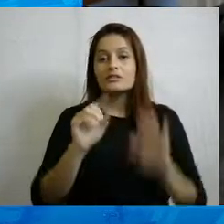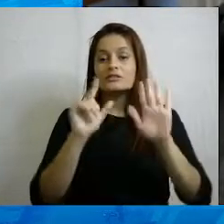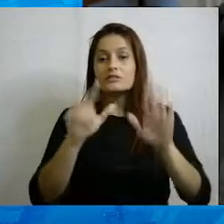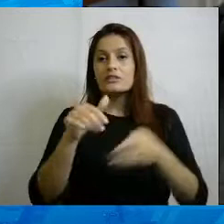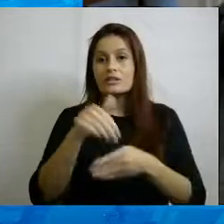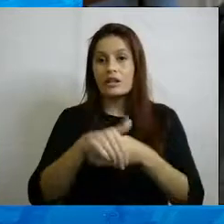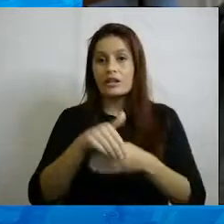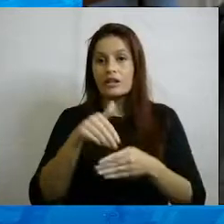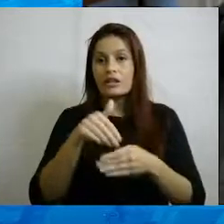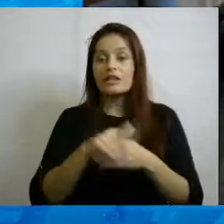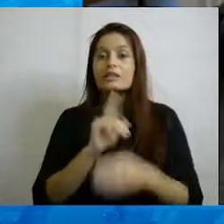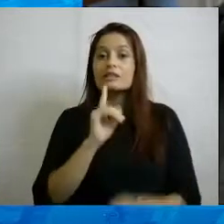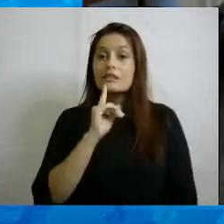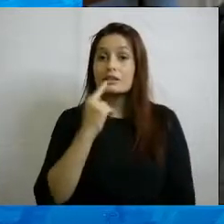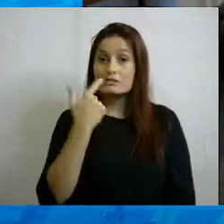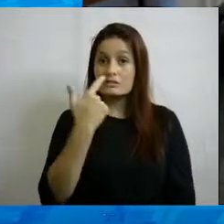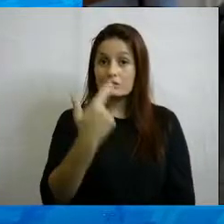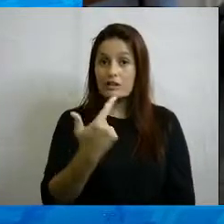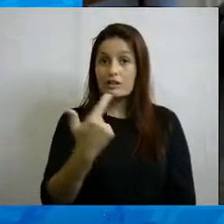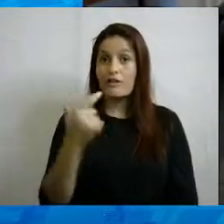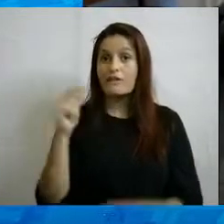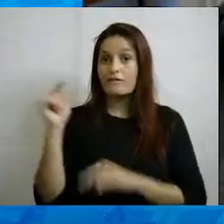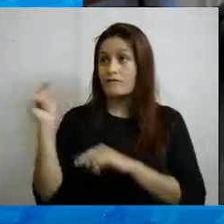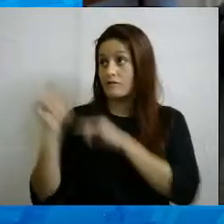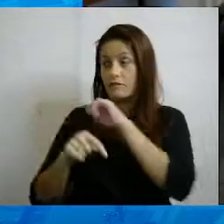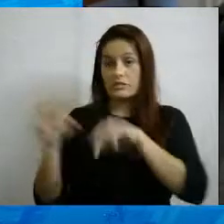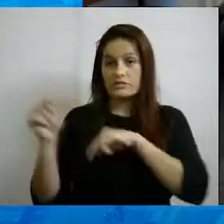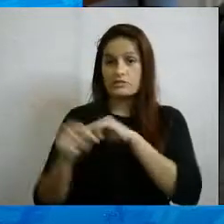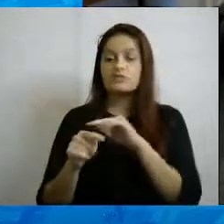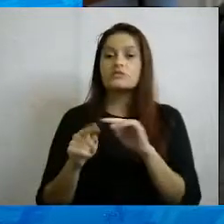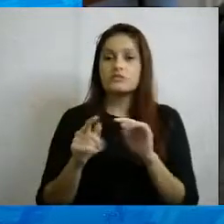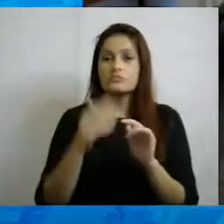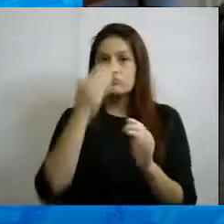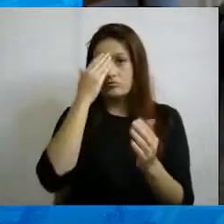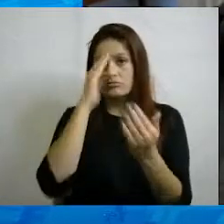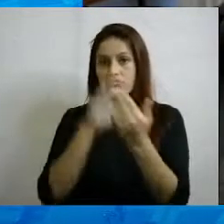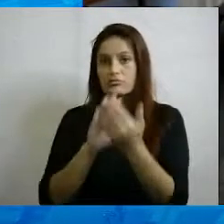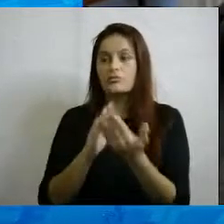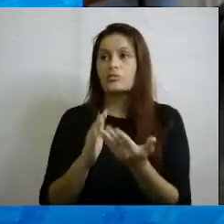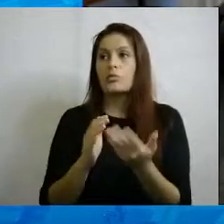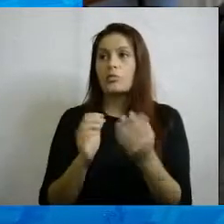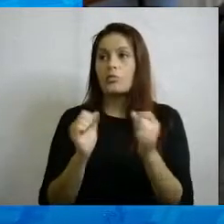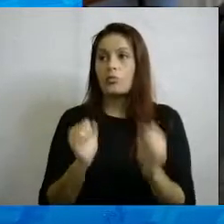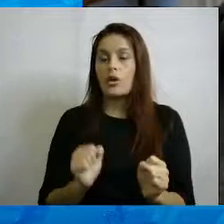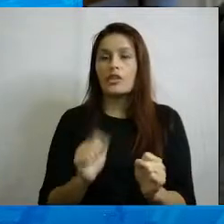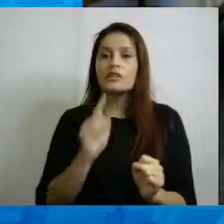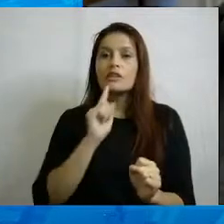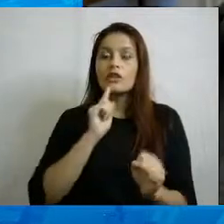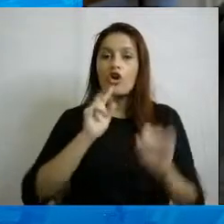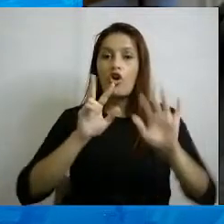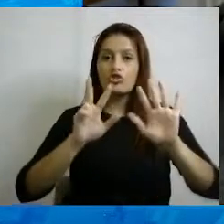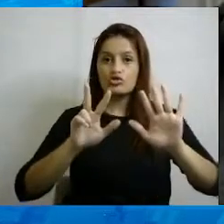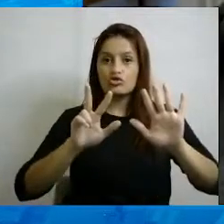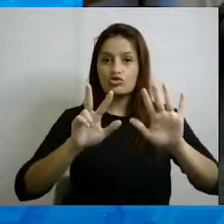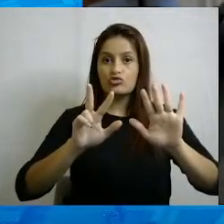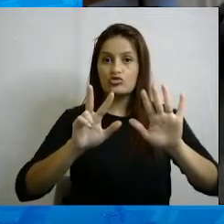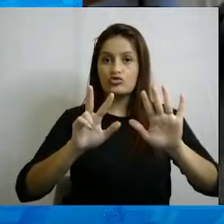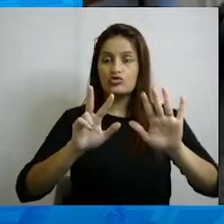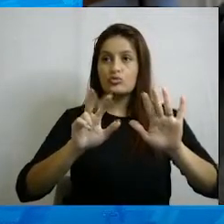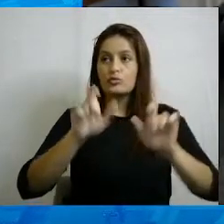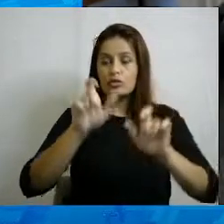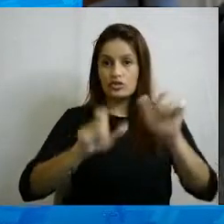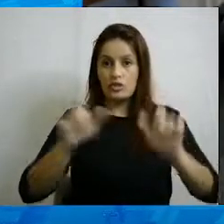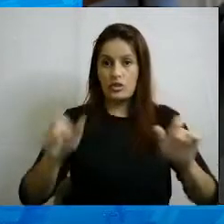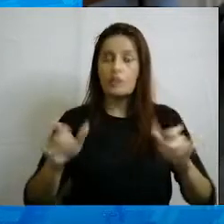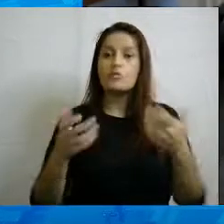y considerando que tenemos hartas vecinas y vecinos presentes en esta sala, tenemos varios públicos,